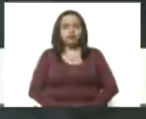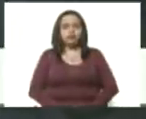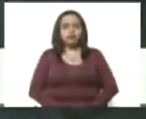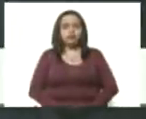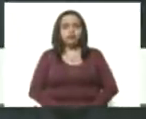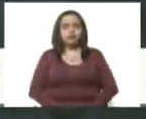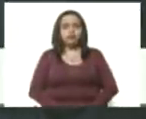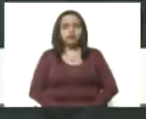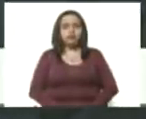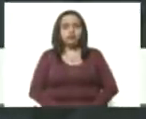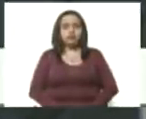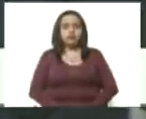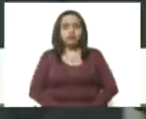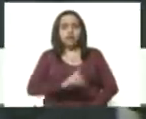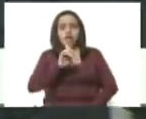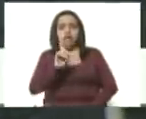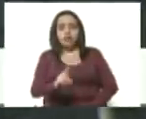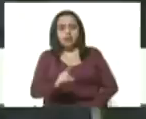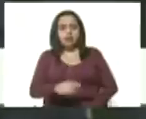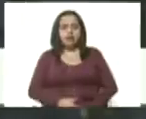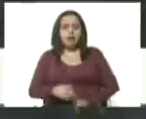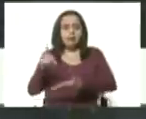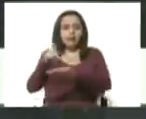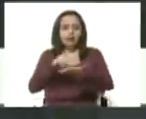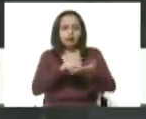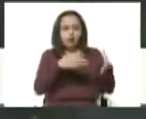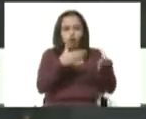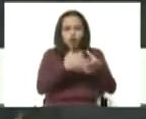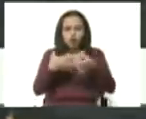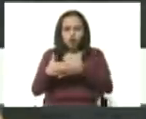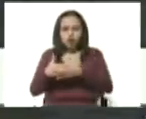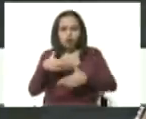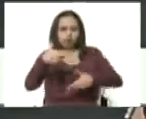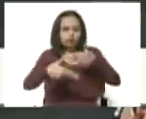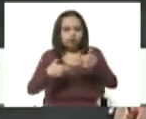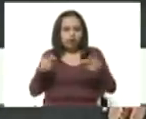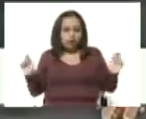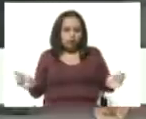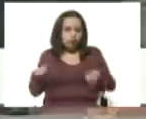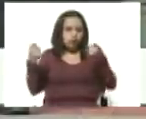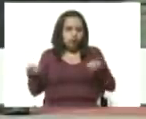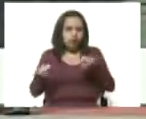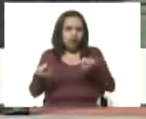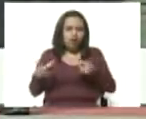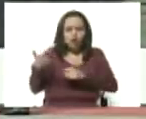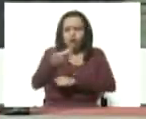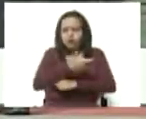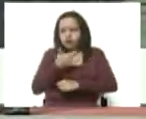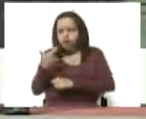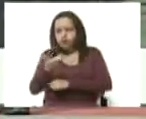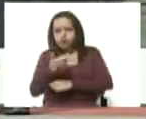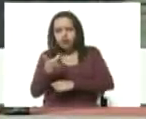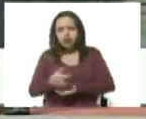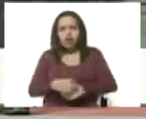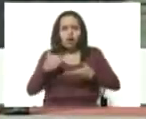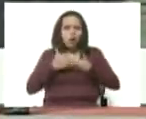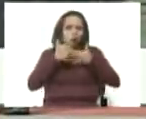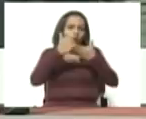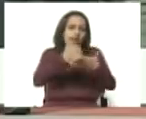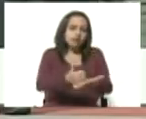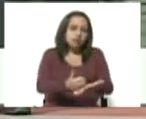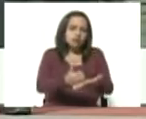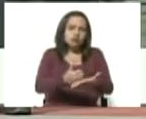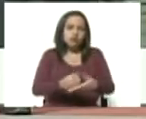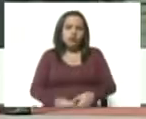Quien como parte integrante de un grupo de delincuencia organizada promueva, induzca, favorezca,